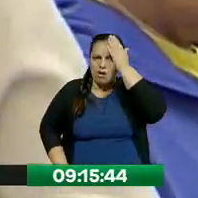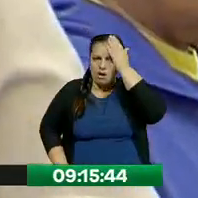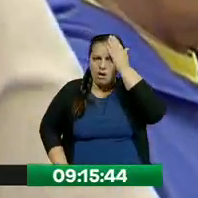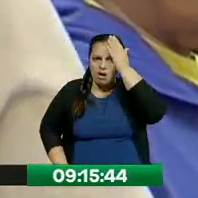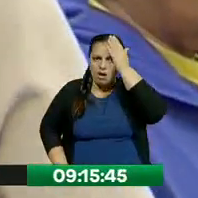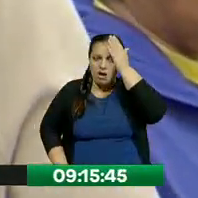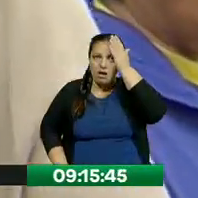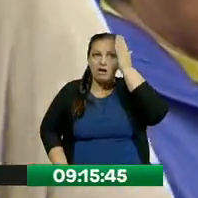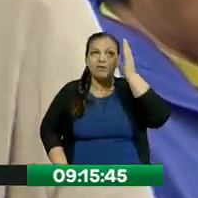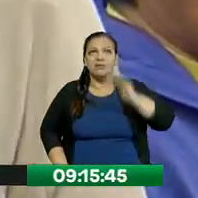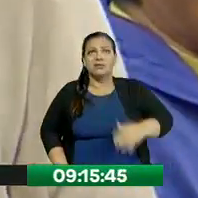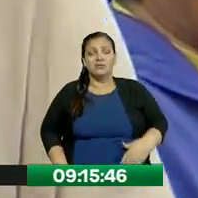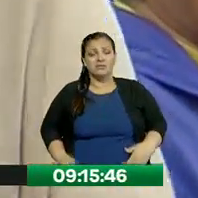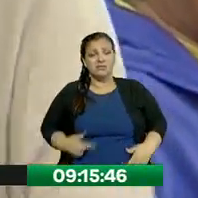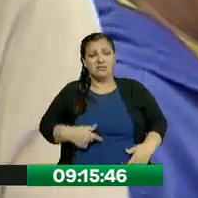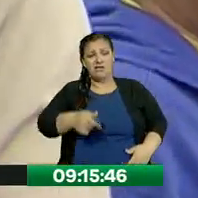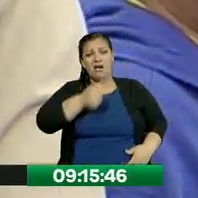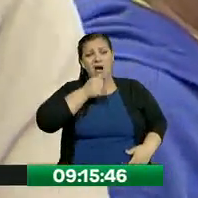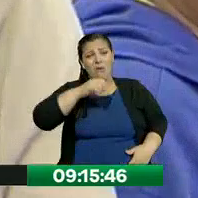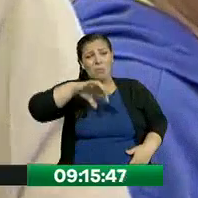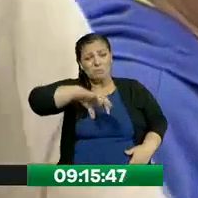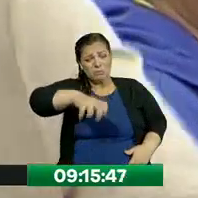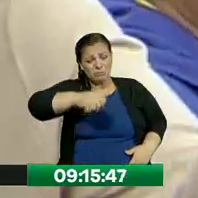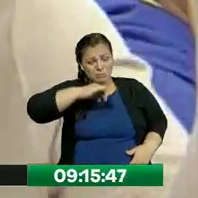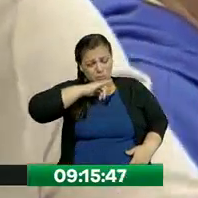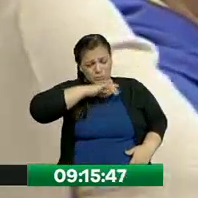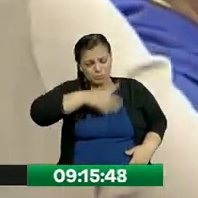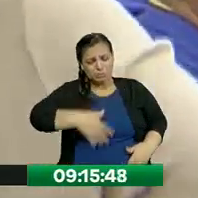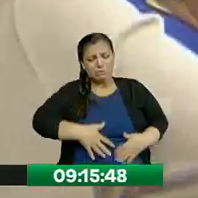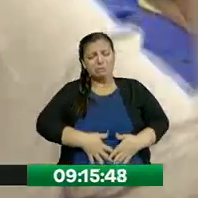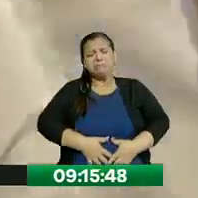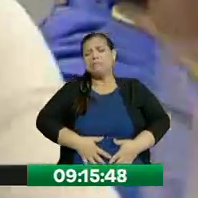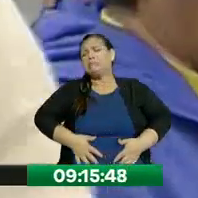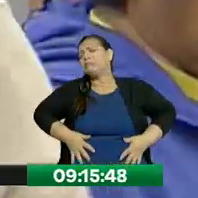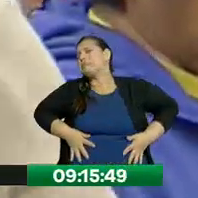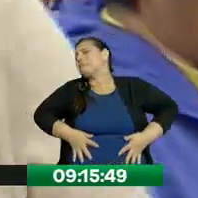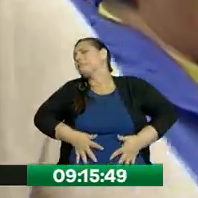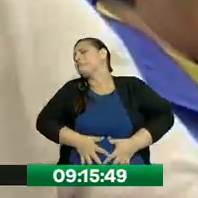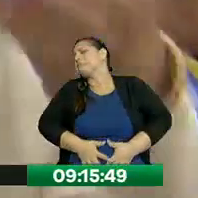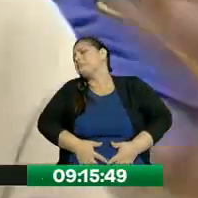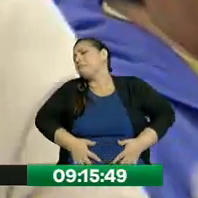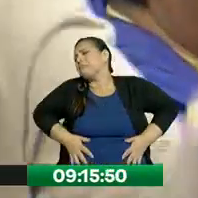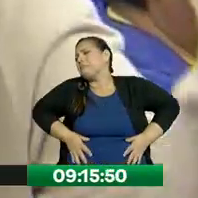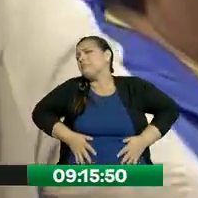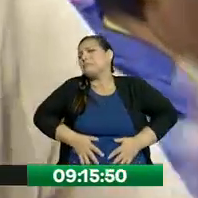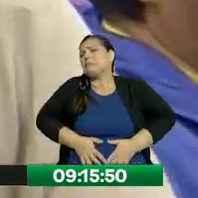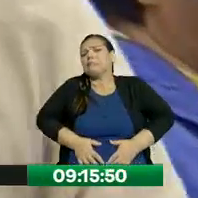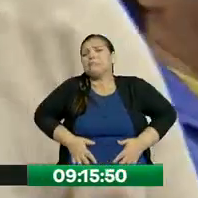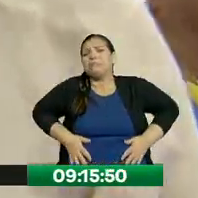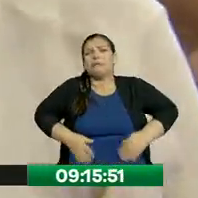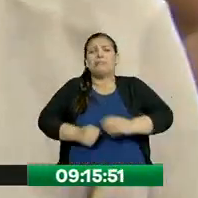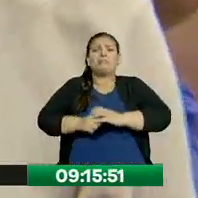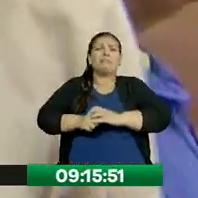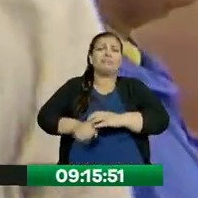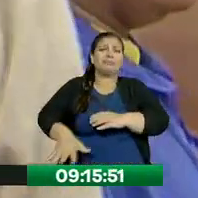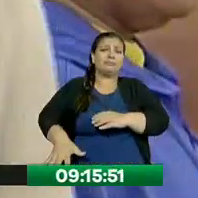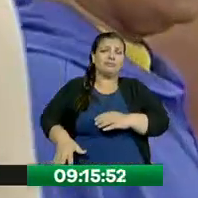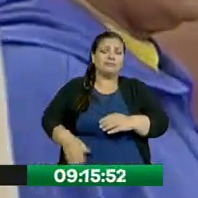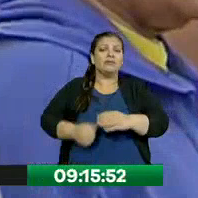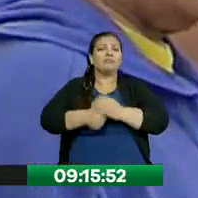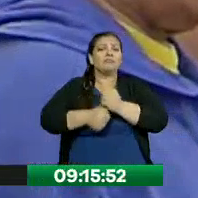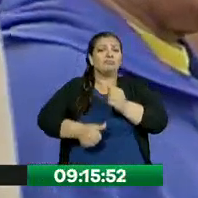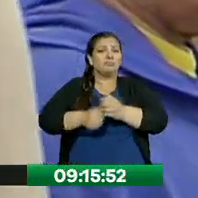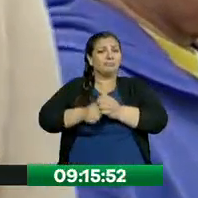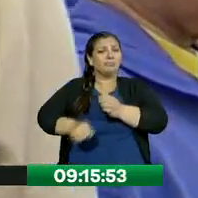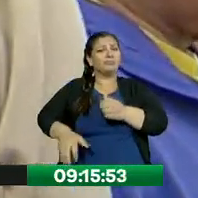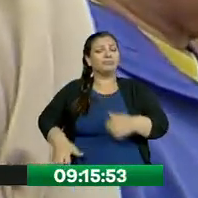fuertísima, dolor de barriga. Por favor, señora alcaldesa, venga a darnos agua. Aunque ahora, los tanqueros también, y esto es importante, el